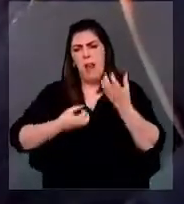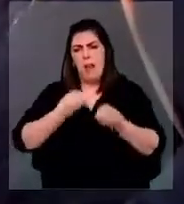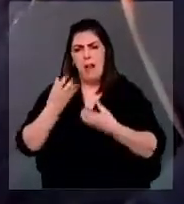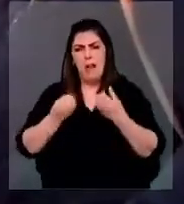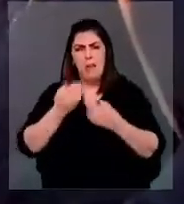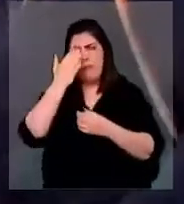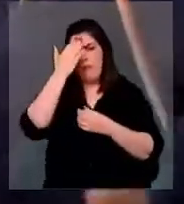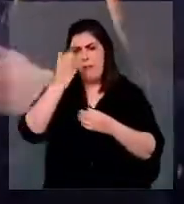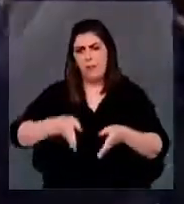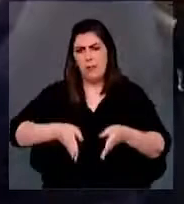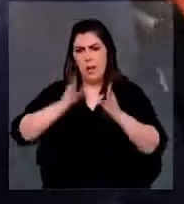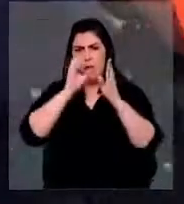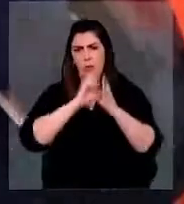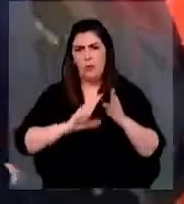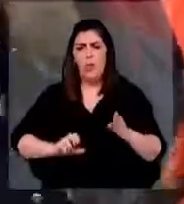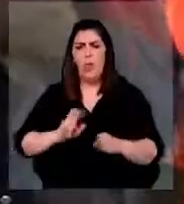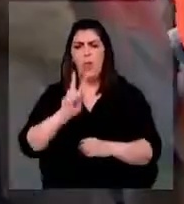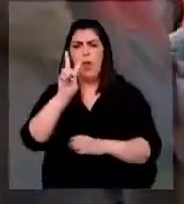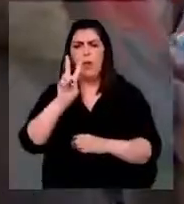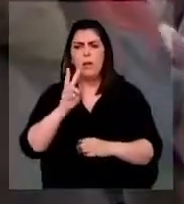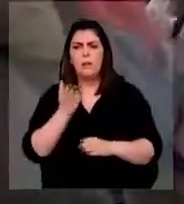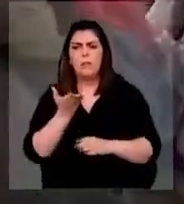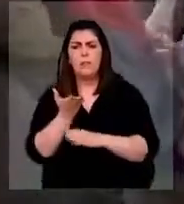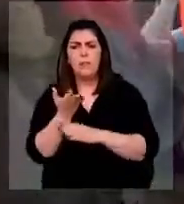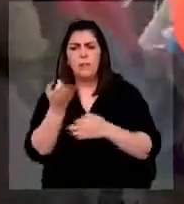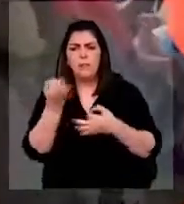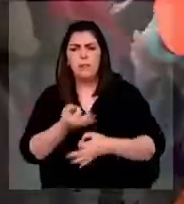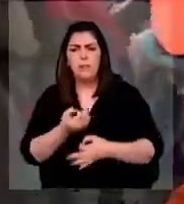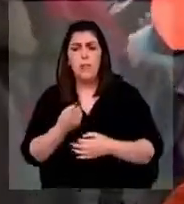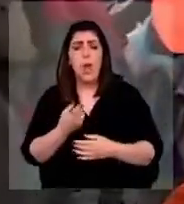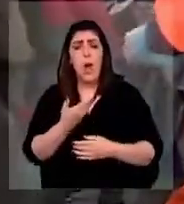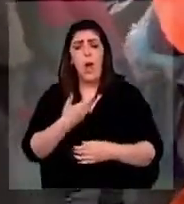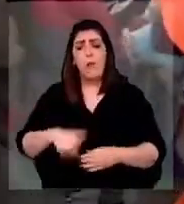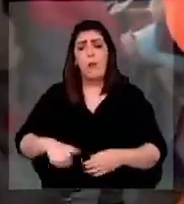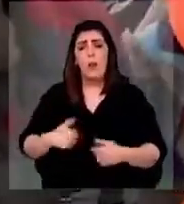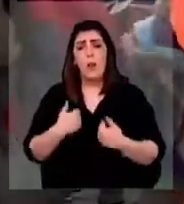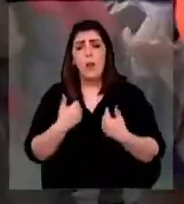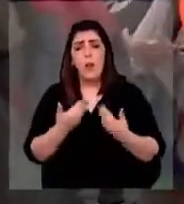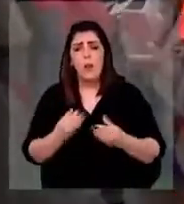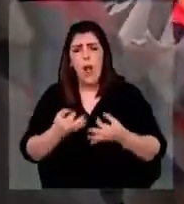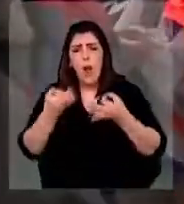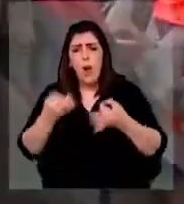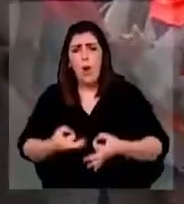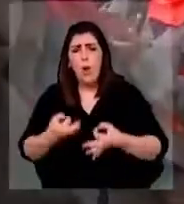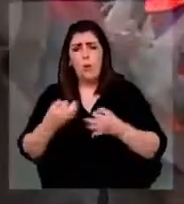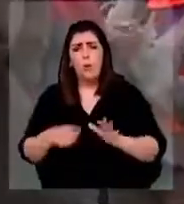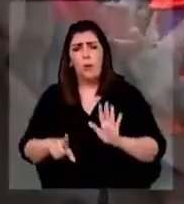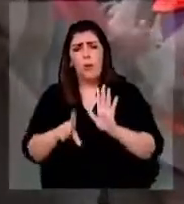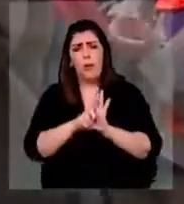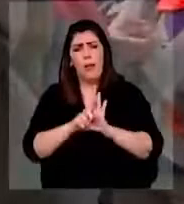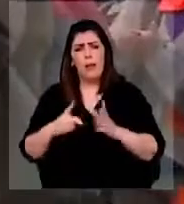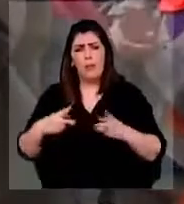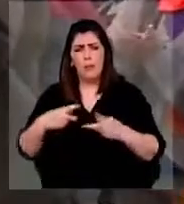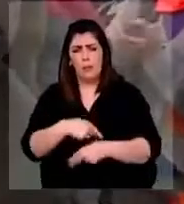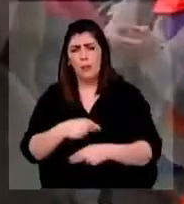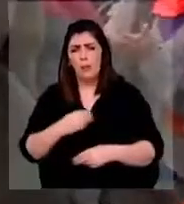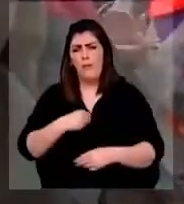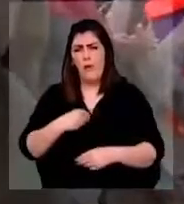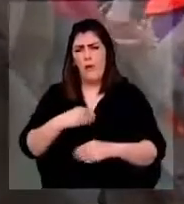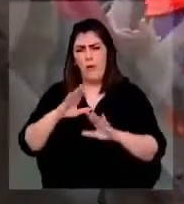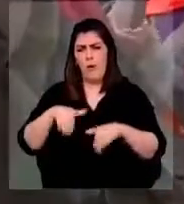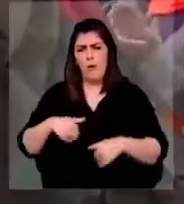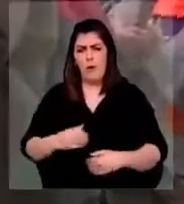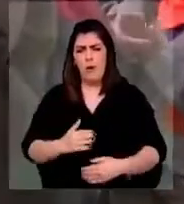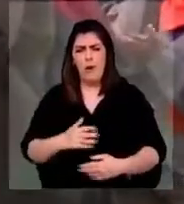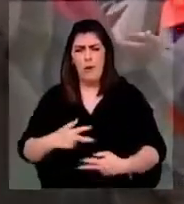Ejecutiva con dos pedidos puntuales, que es que el gobierno garantice el cumplimiento de la ley de la interrupción voluntaria del embarazo y, en segundo